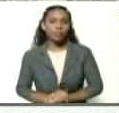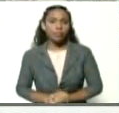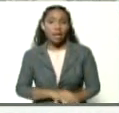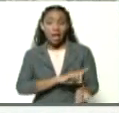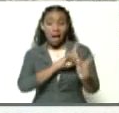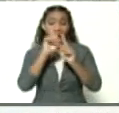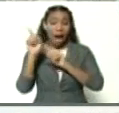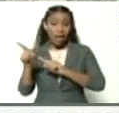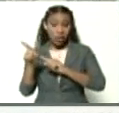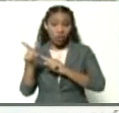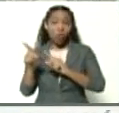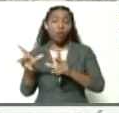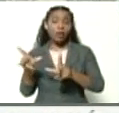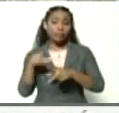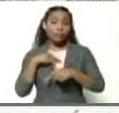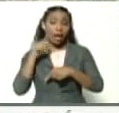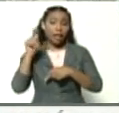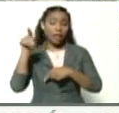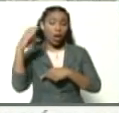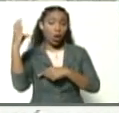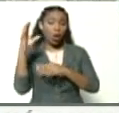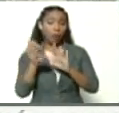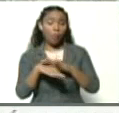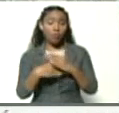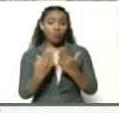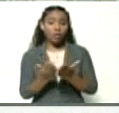Eso es así, aceptado en Colombia y en el mundo.